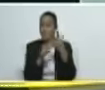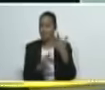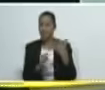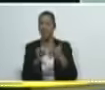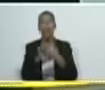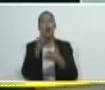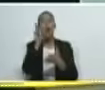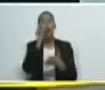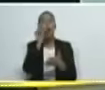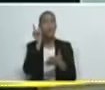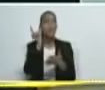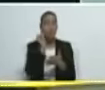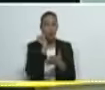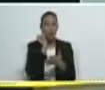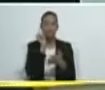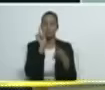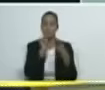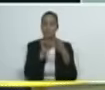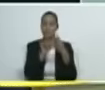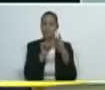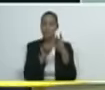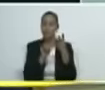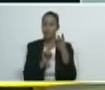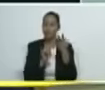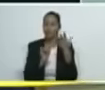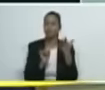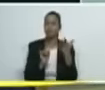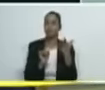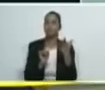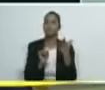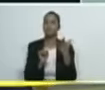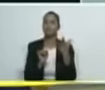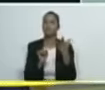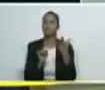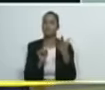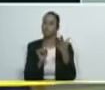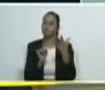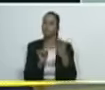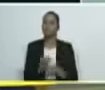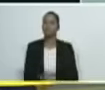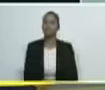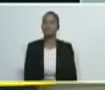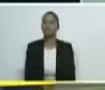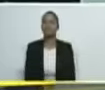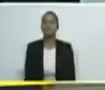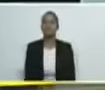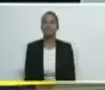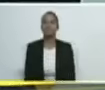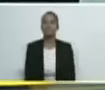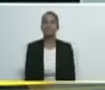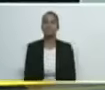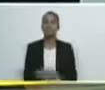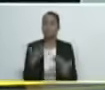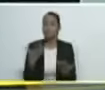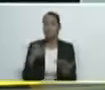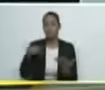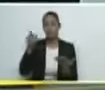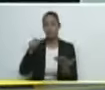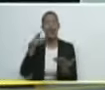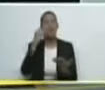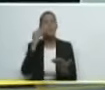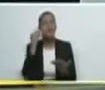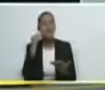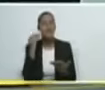Que en perfecta comunión hemos sabido sostener la antorcha del fuego sagrado que nos viene de los libertadores y las